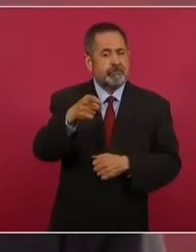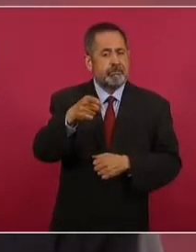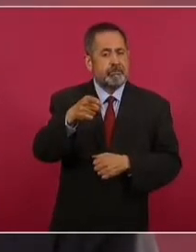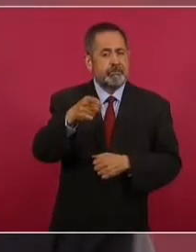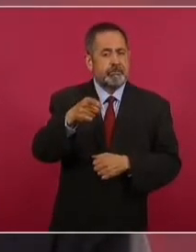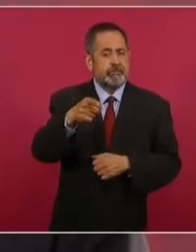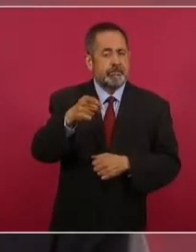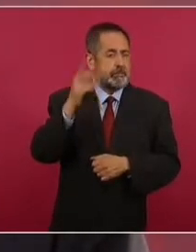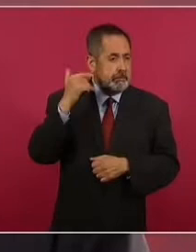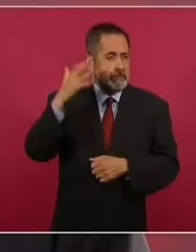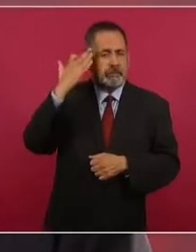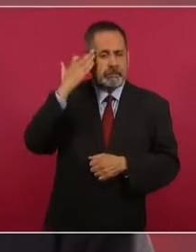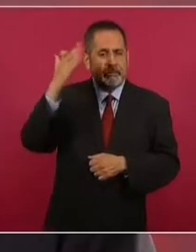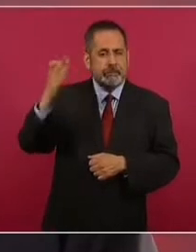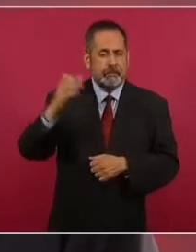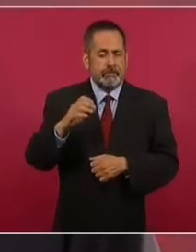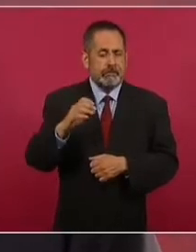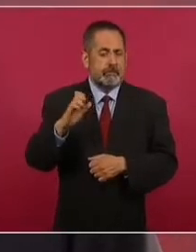cuando Zedillo